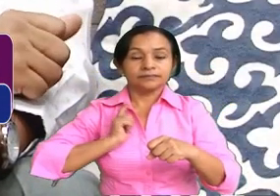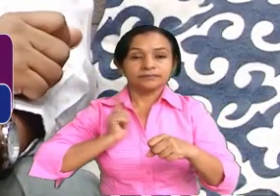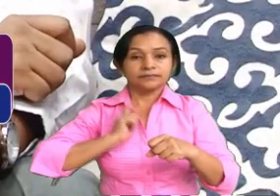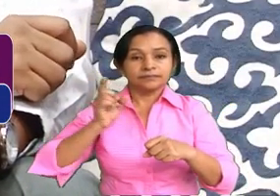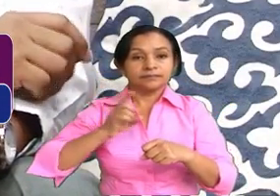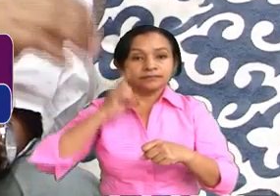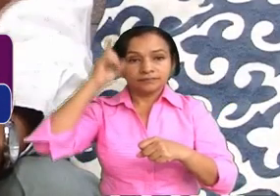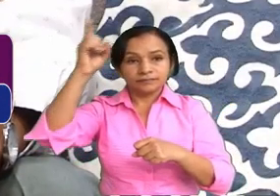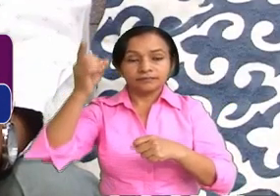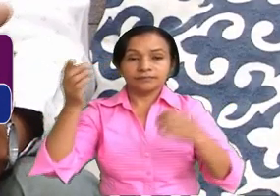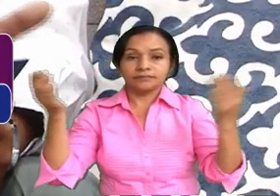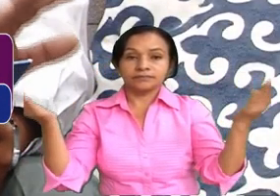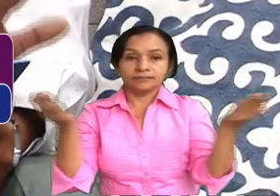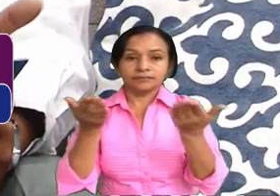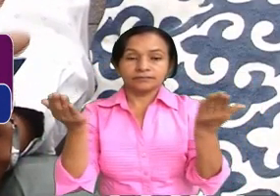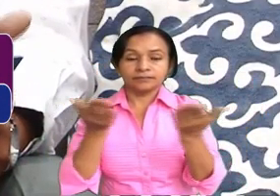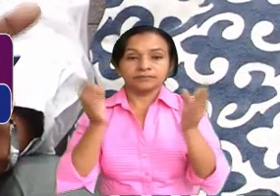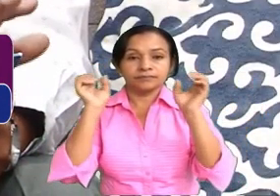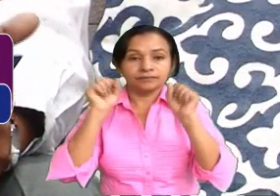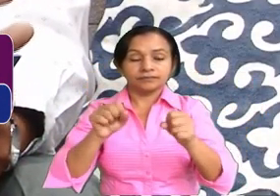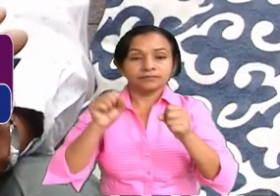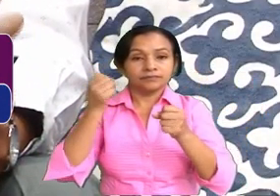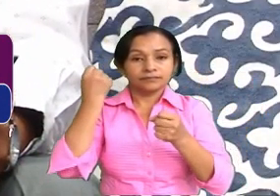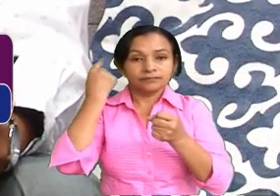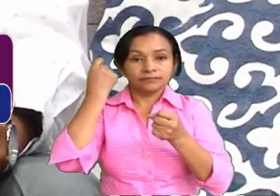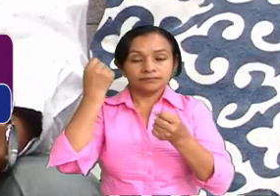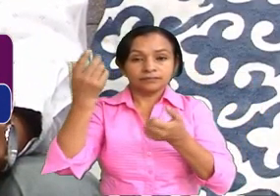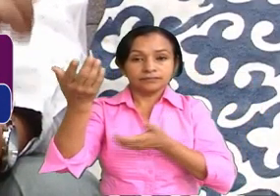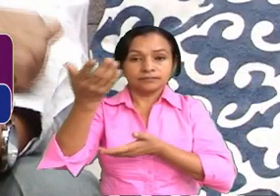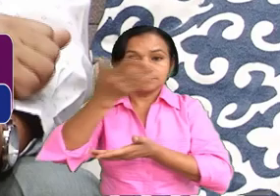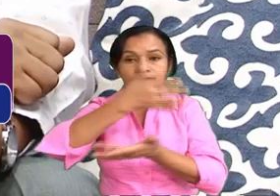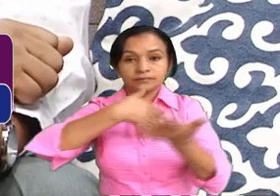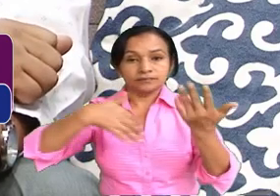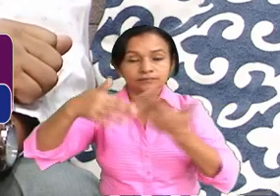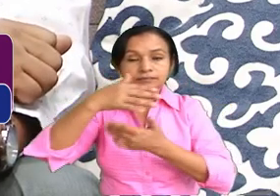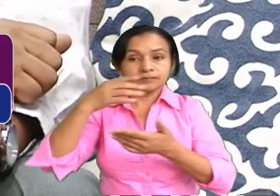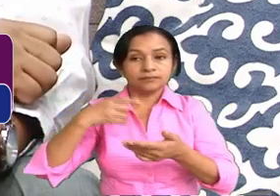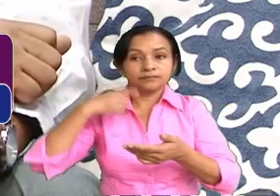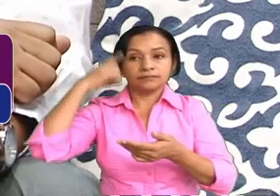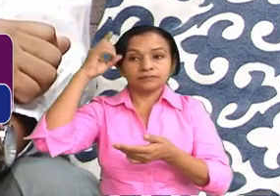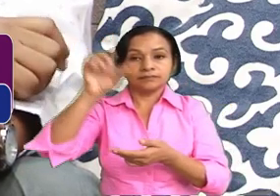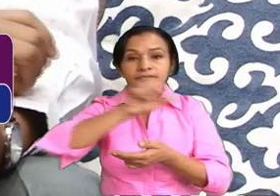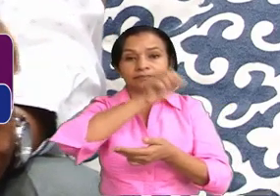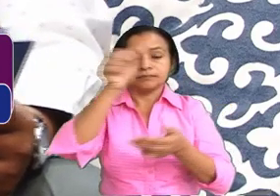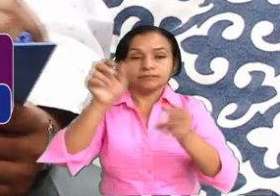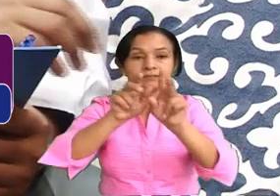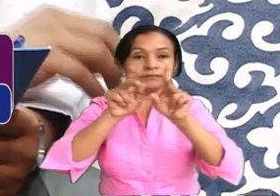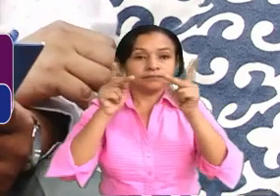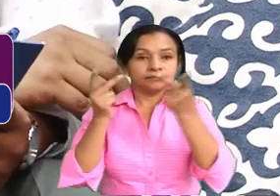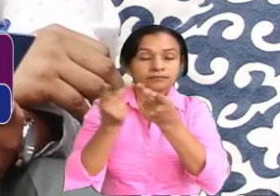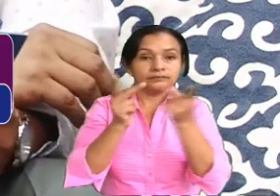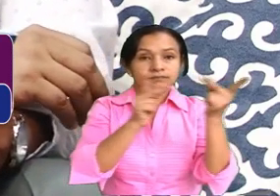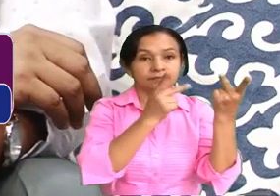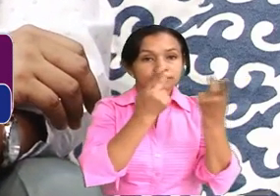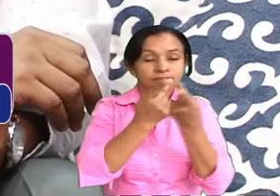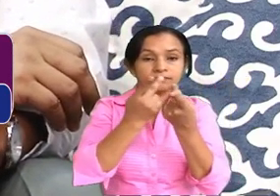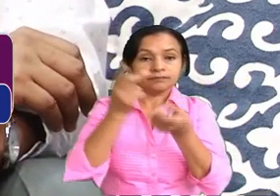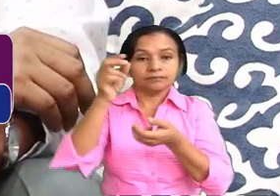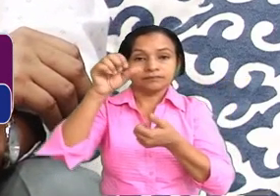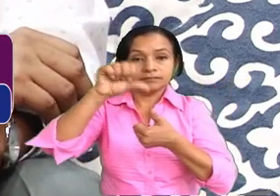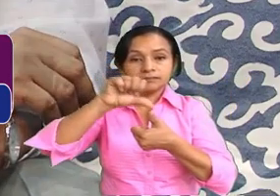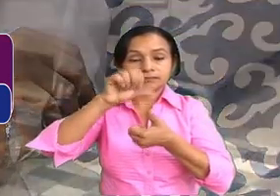desarrollarse? ¿Cómo podemos entender esa relación y ese desarrollo en otros pueblos originarios del Pacífico y centro norte nicaragüense?